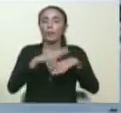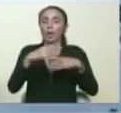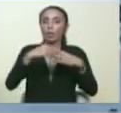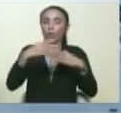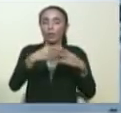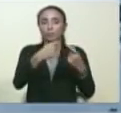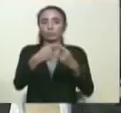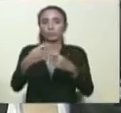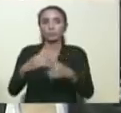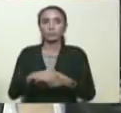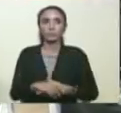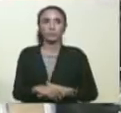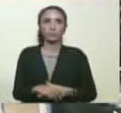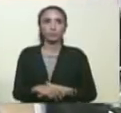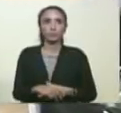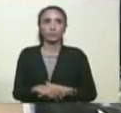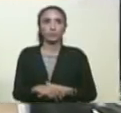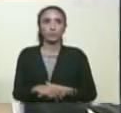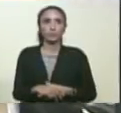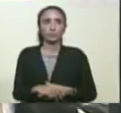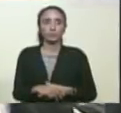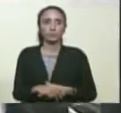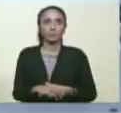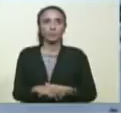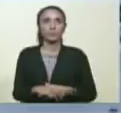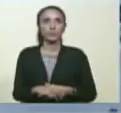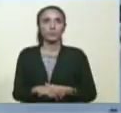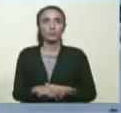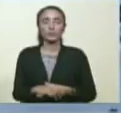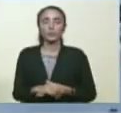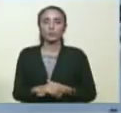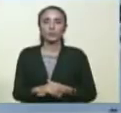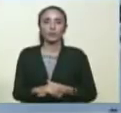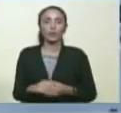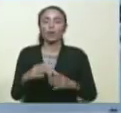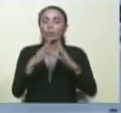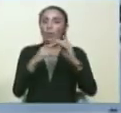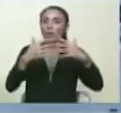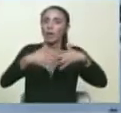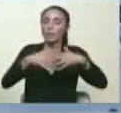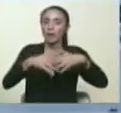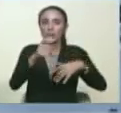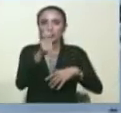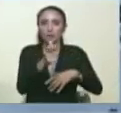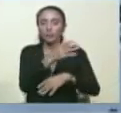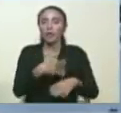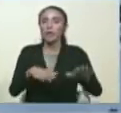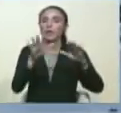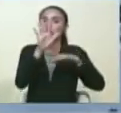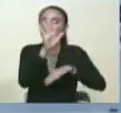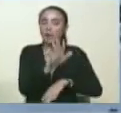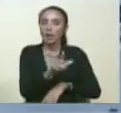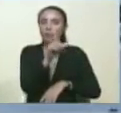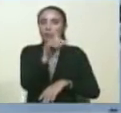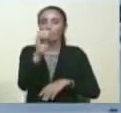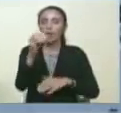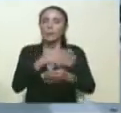préstamo crediticio internacional a todos los empresarios de Venezuela. 510 millones, ya,